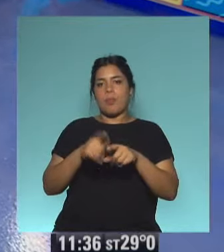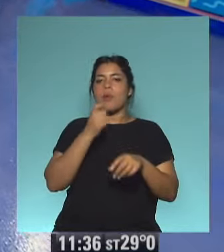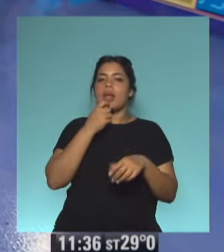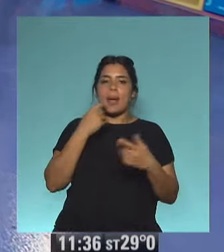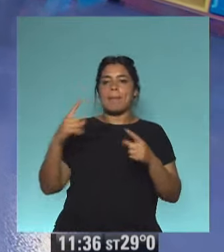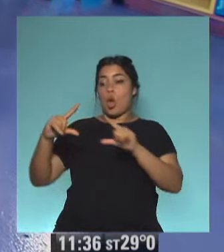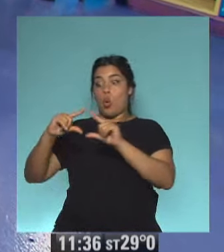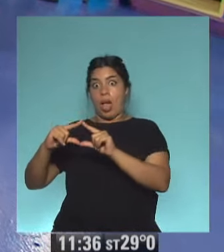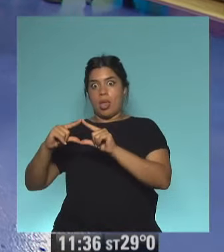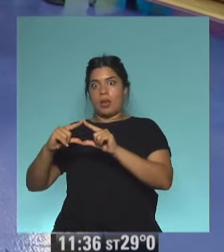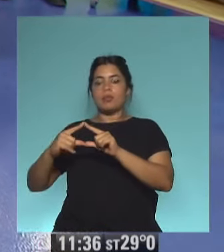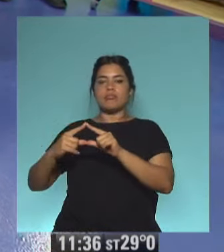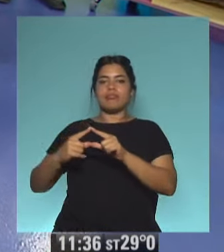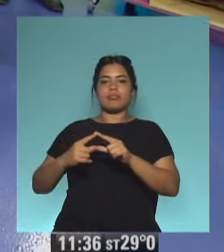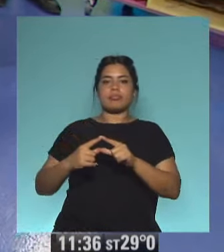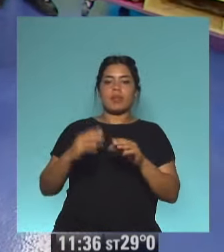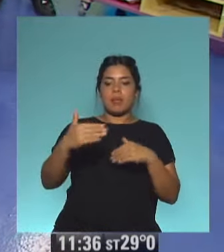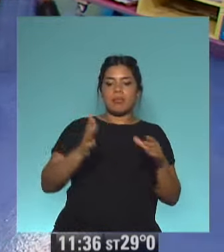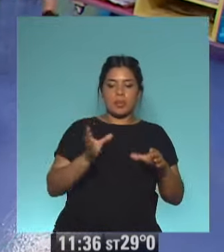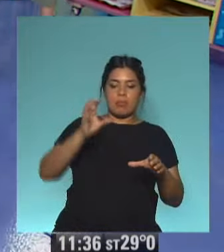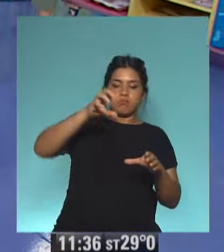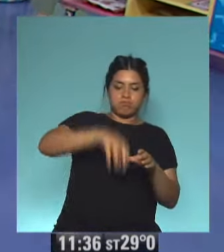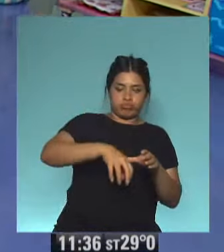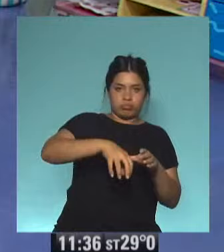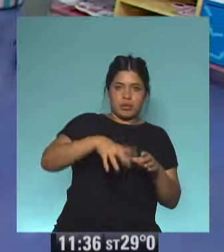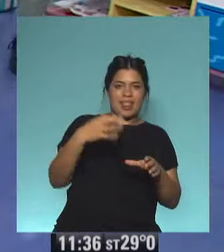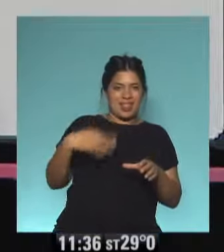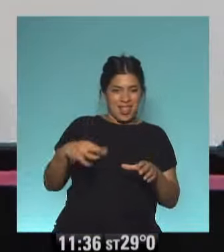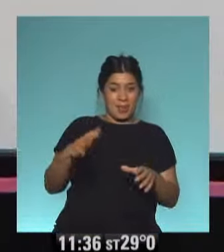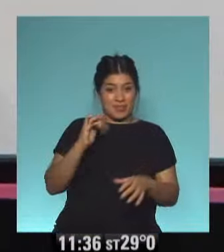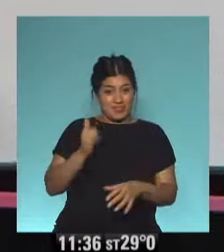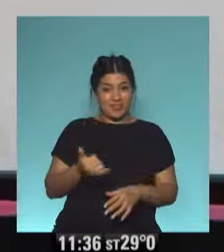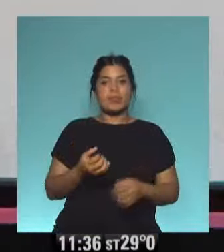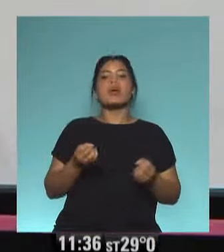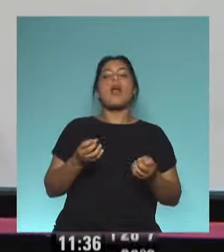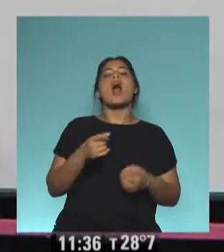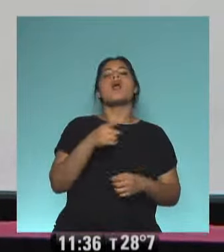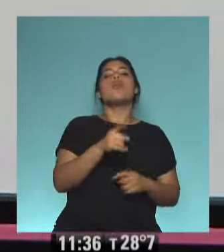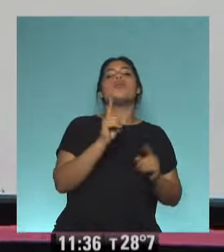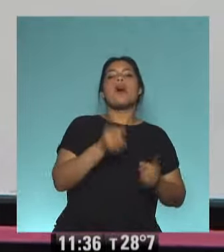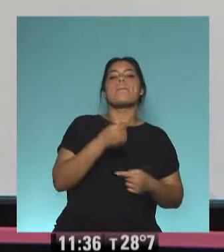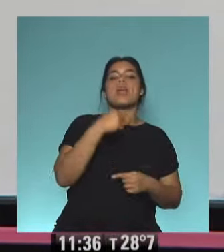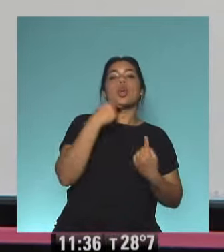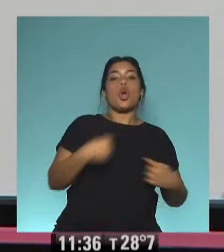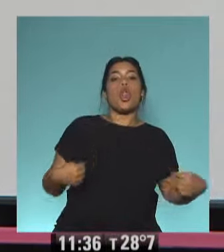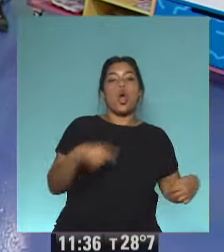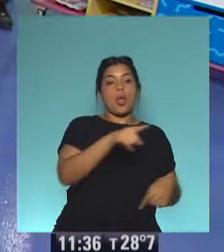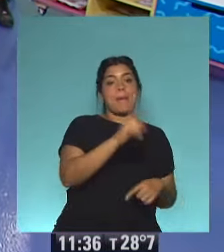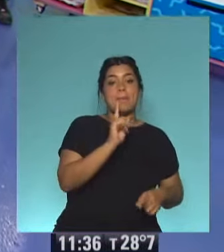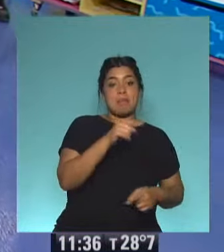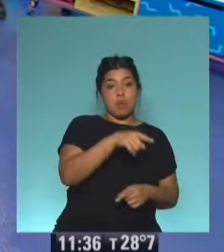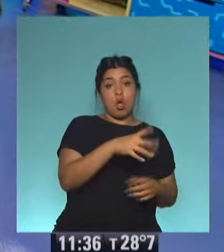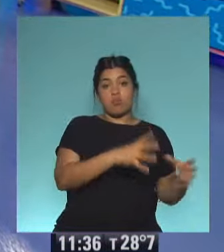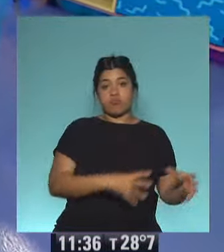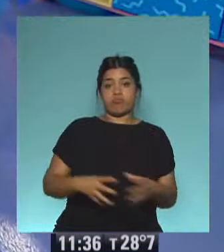un triángulo y tenemos los prismas de madera para embocar. Claro. Ahí. O como ese, por ejemplo, que está allá, Agus, de colores. Ah, en el también, que también hay algo